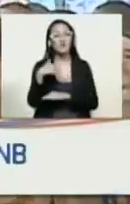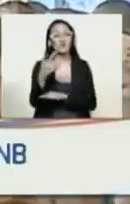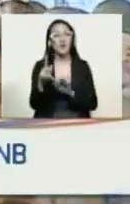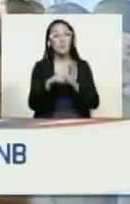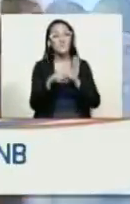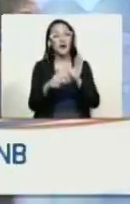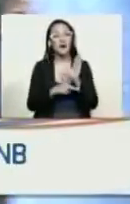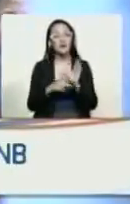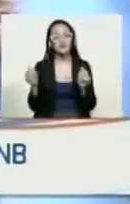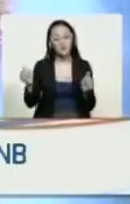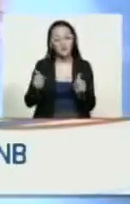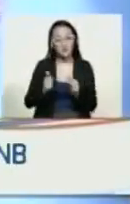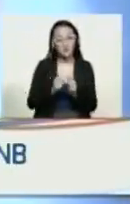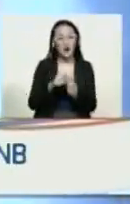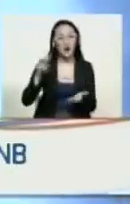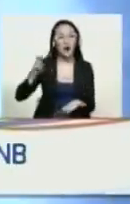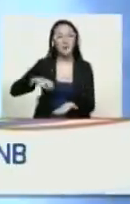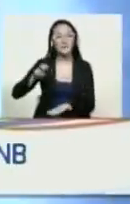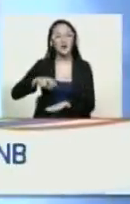vinimos caminando.